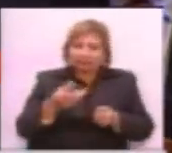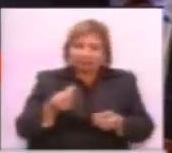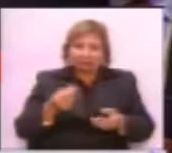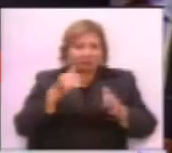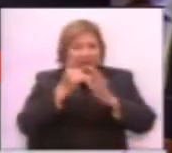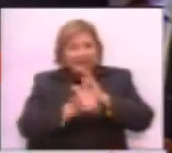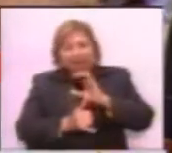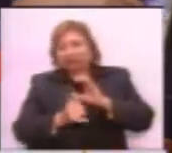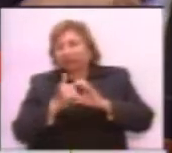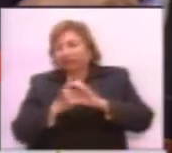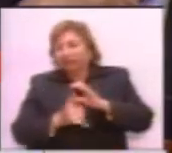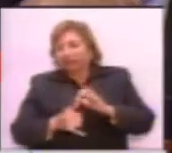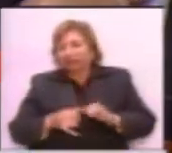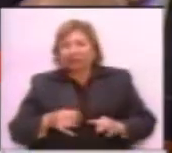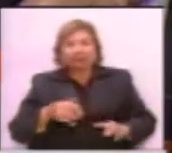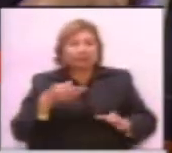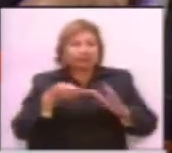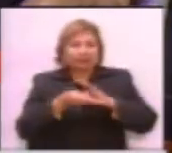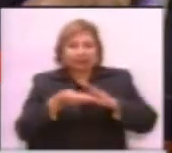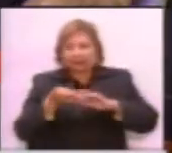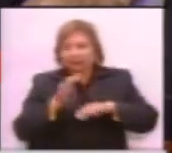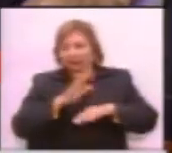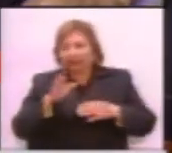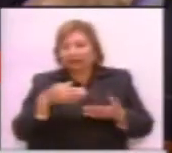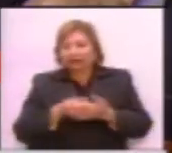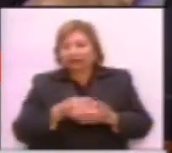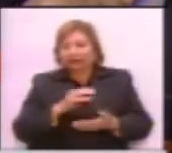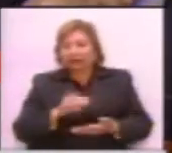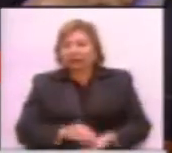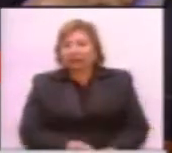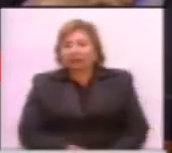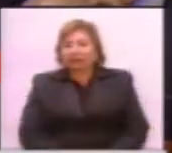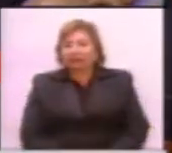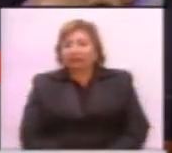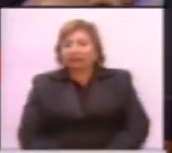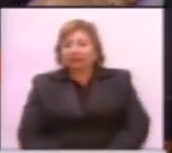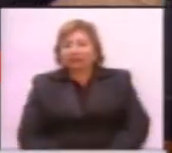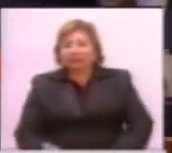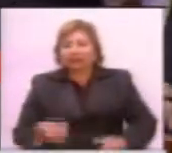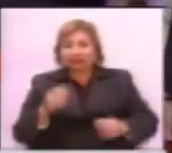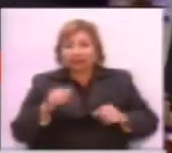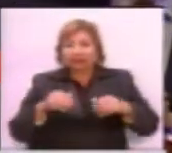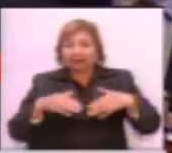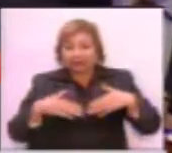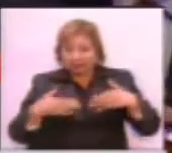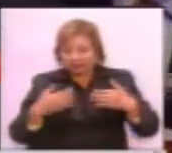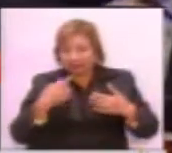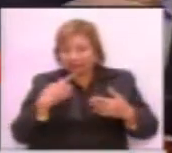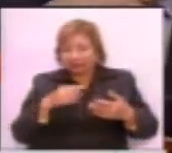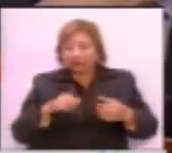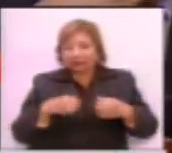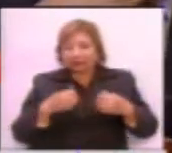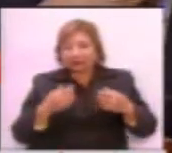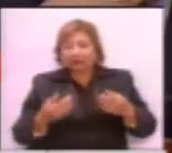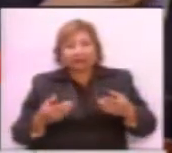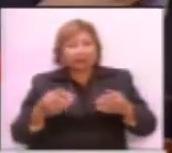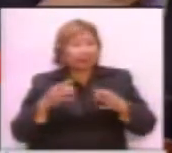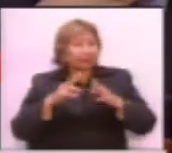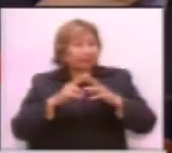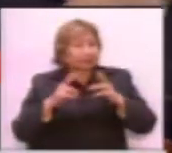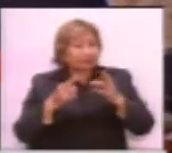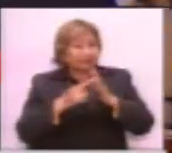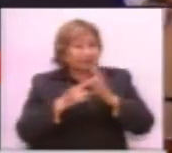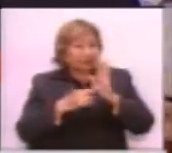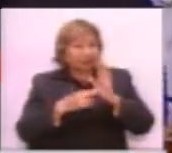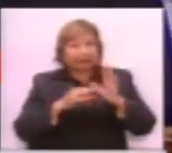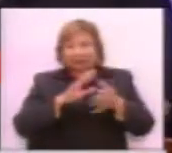los violadores, los corruptos y todos los demás. ¿Se puede hacer así una reforma